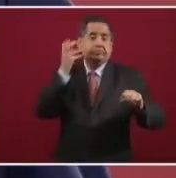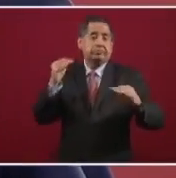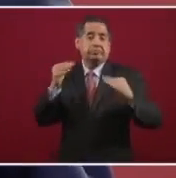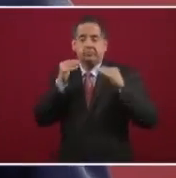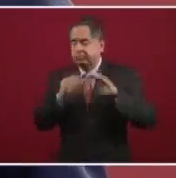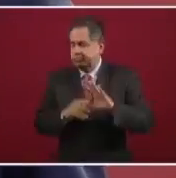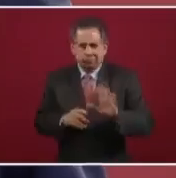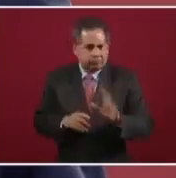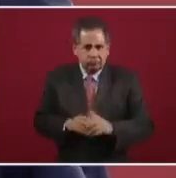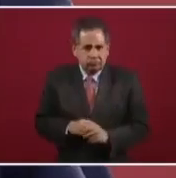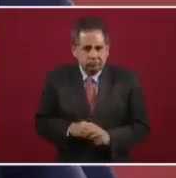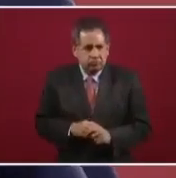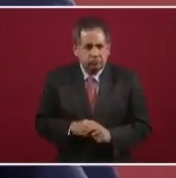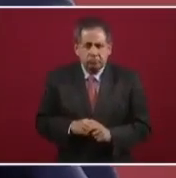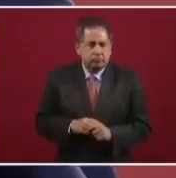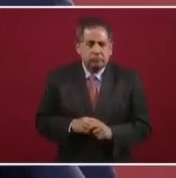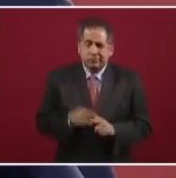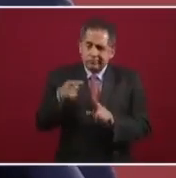No nos